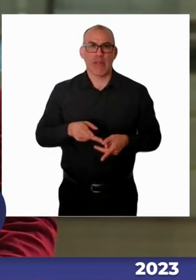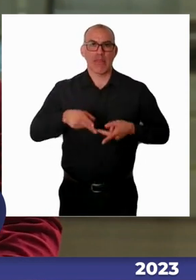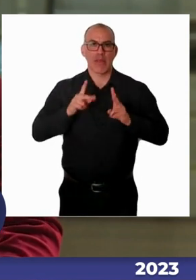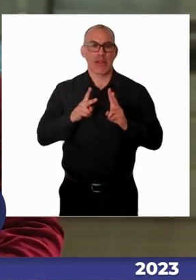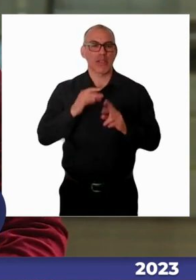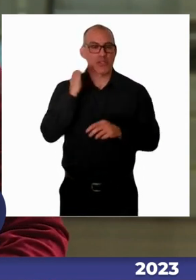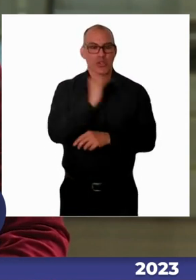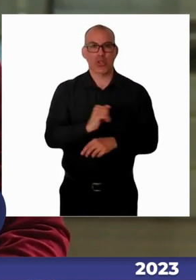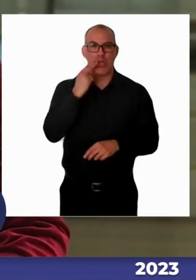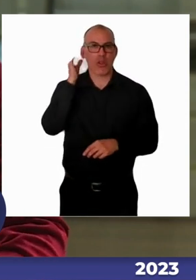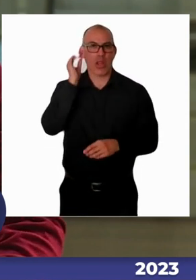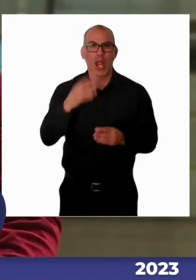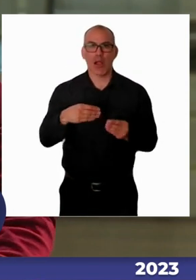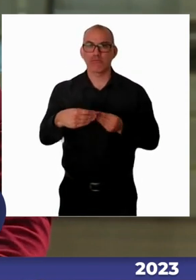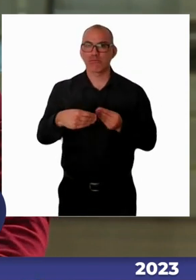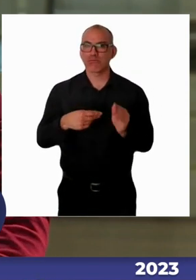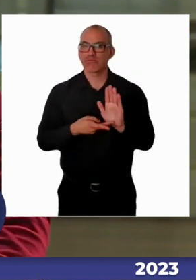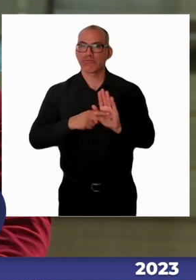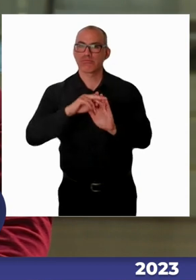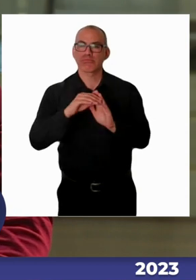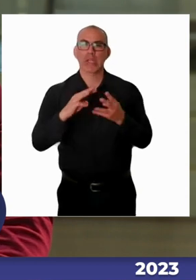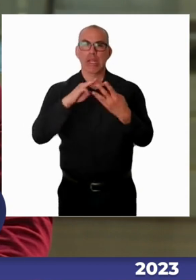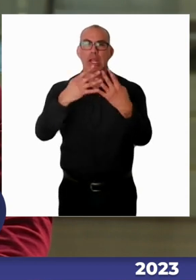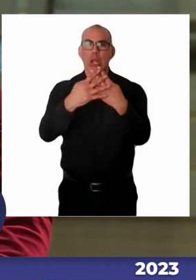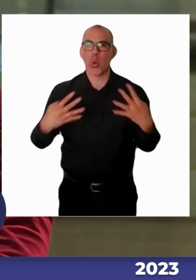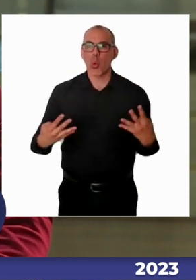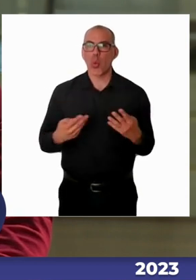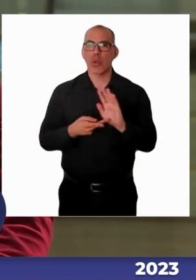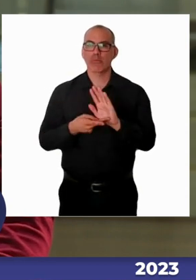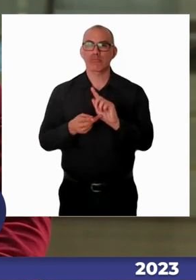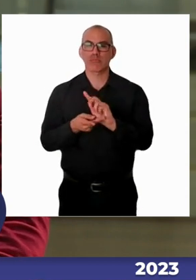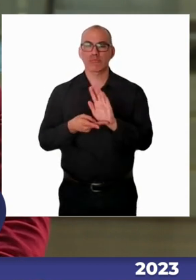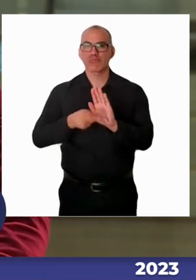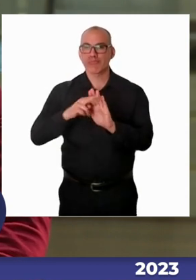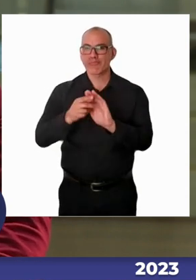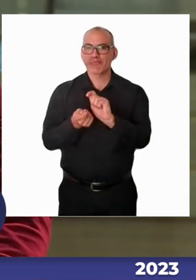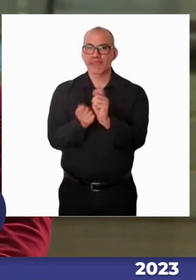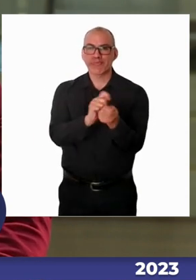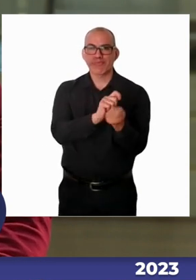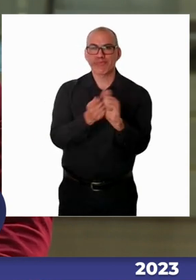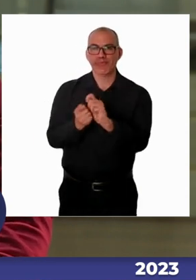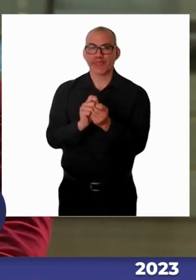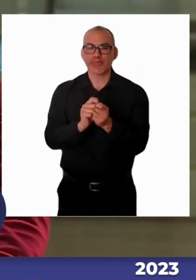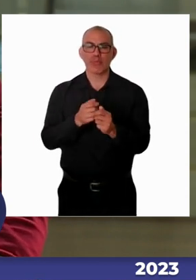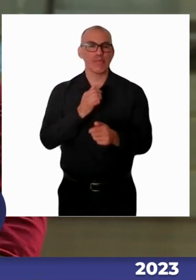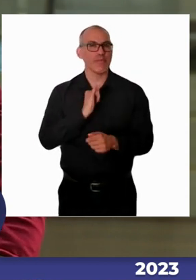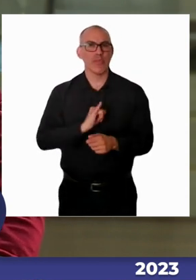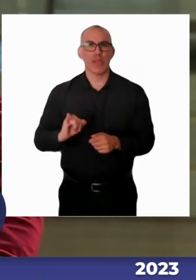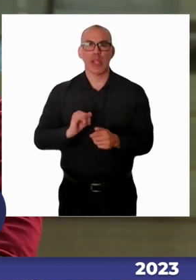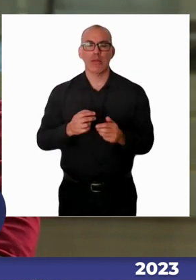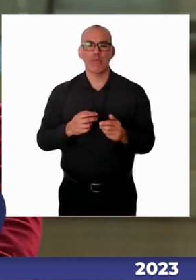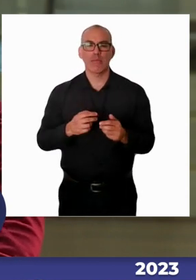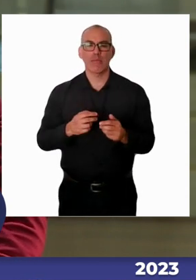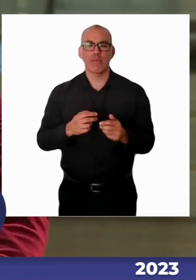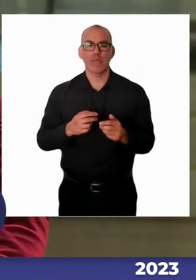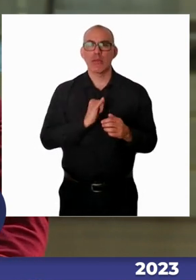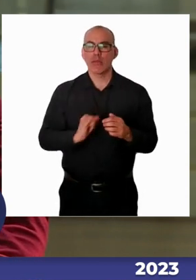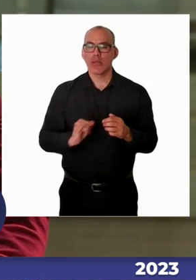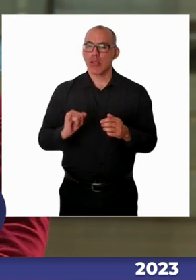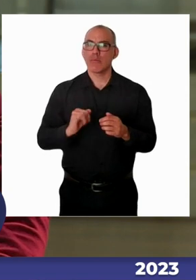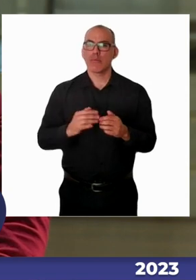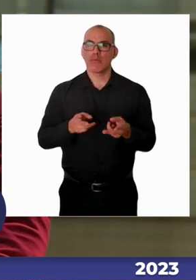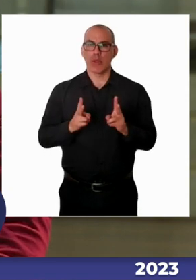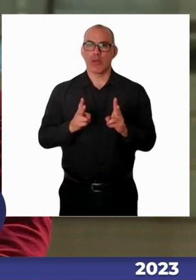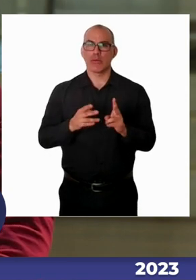importante entender que el daño que se genera al no tener derechos en la educación de tus hijos es muy terrible.